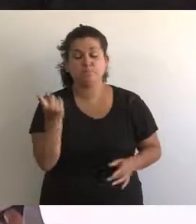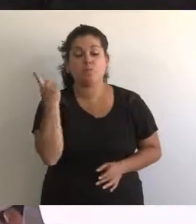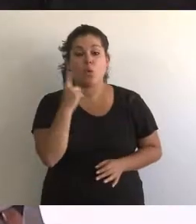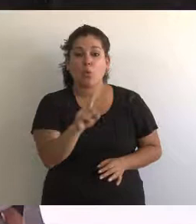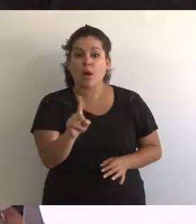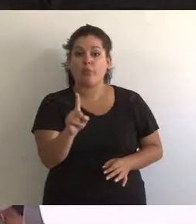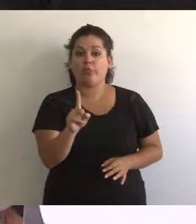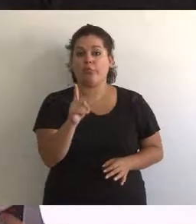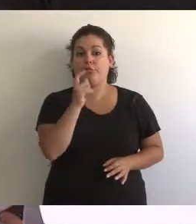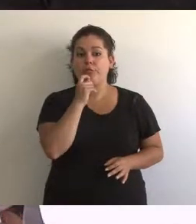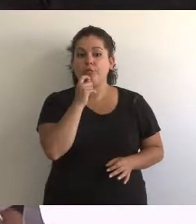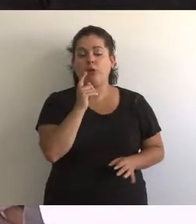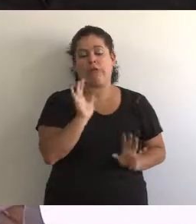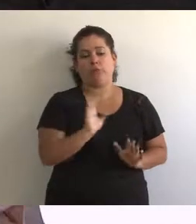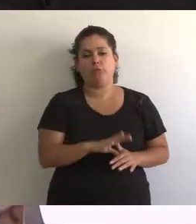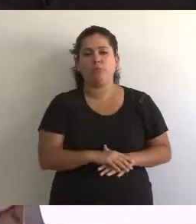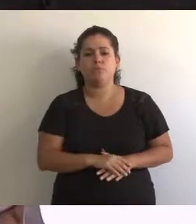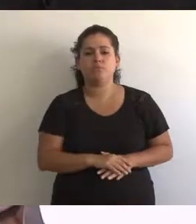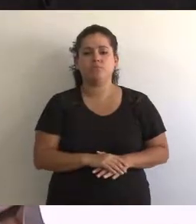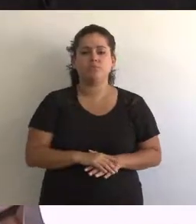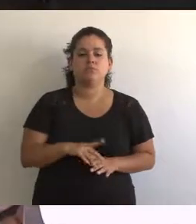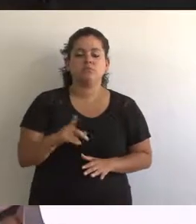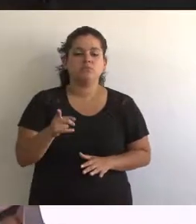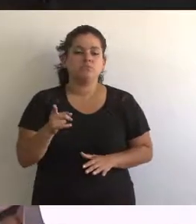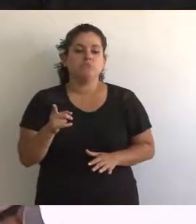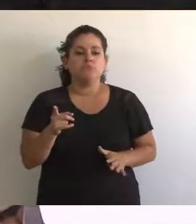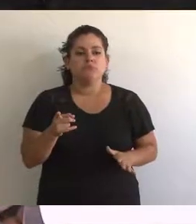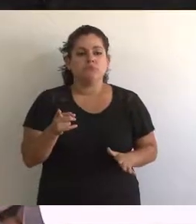simple. Cuando uno es intendente,